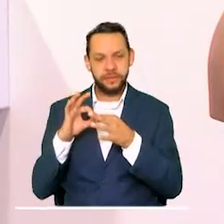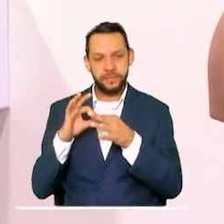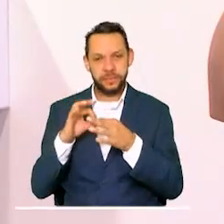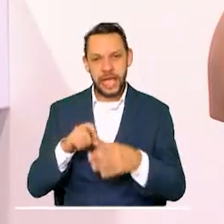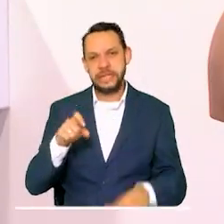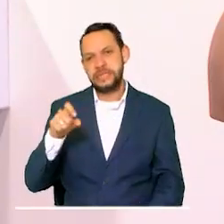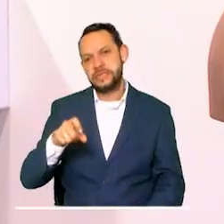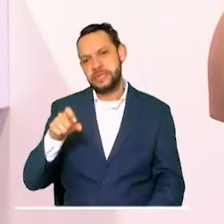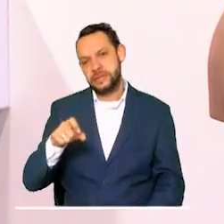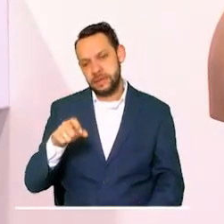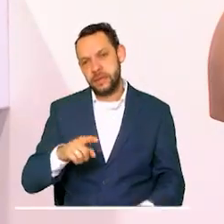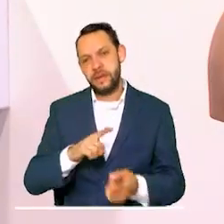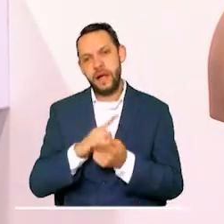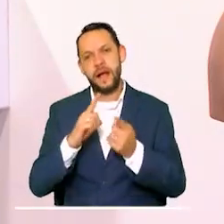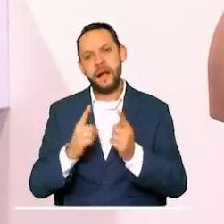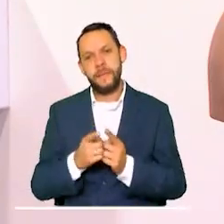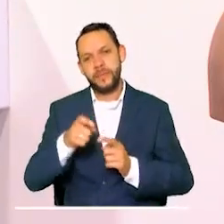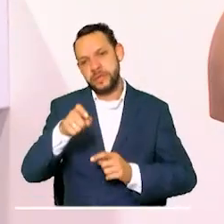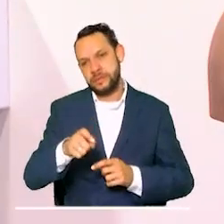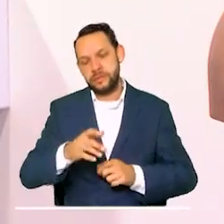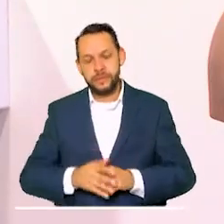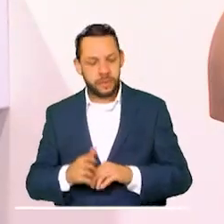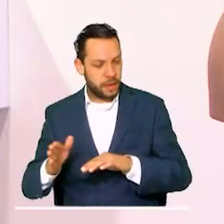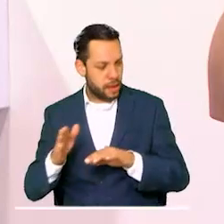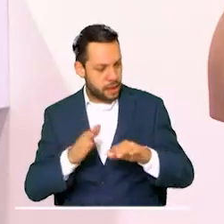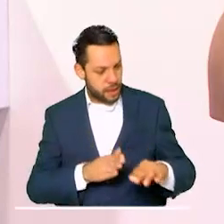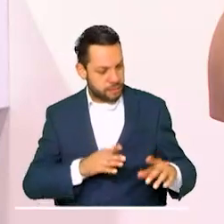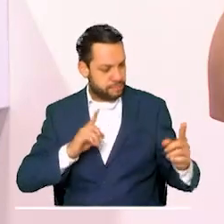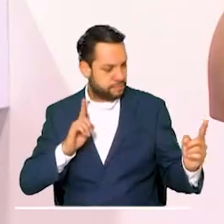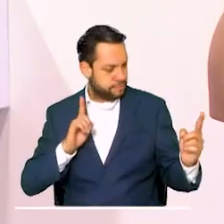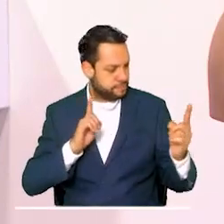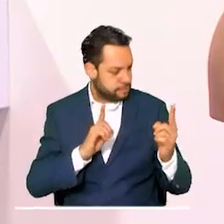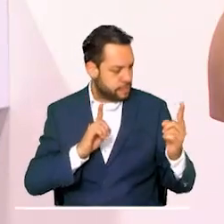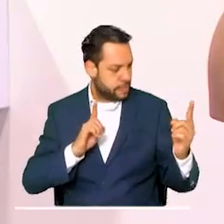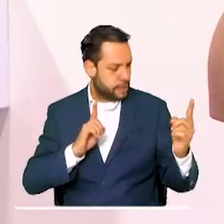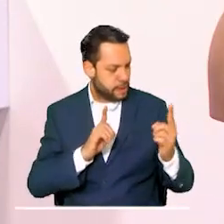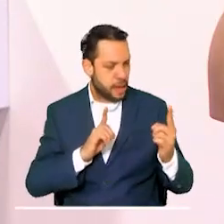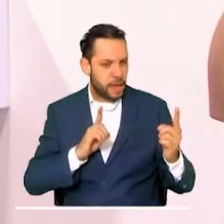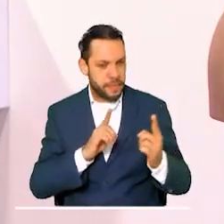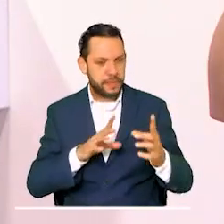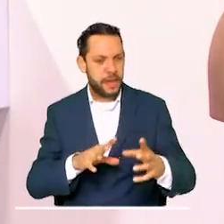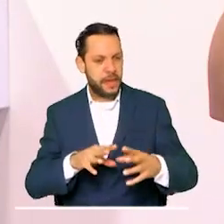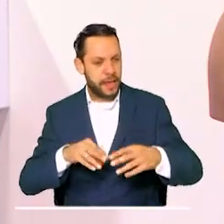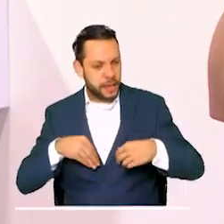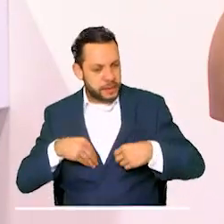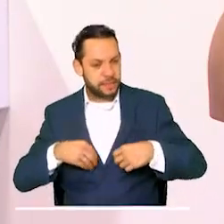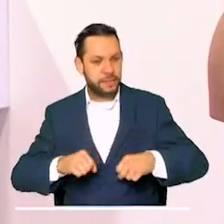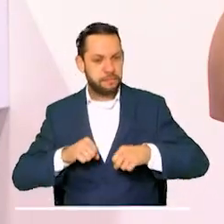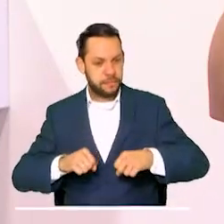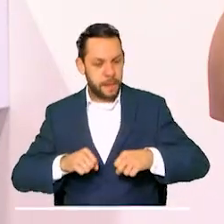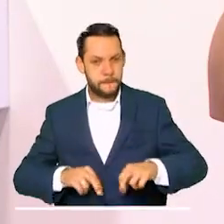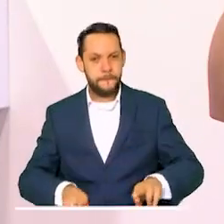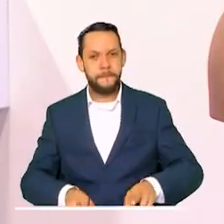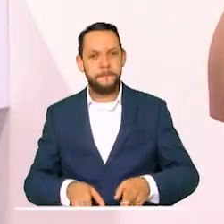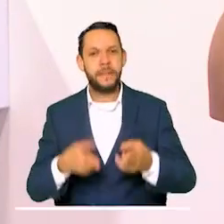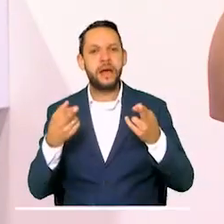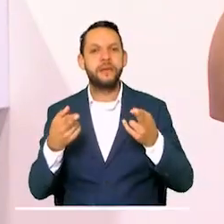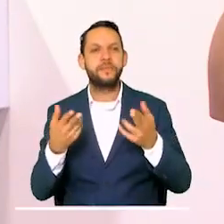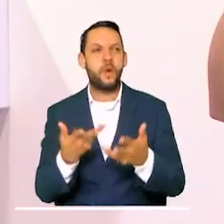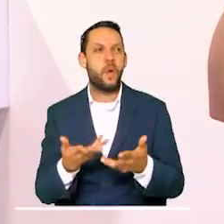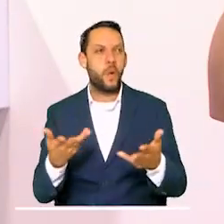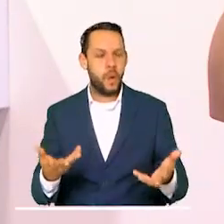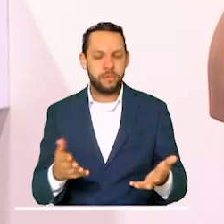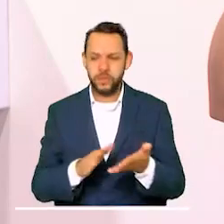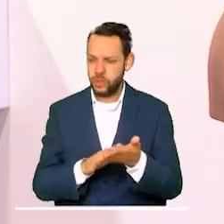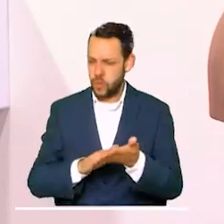de hacer un cambio. Entonces, acercarnos a esta aceptación, a esta resiliencia, y si tenemos una visión